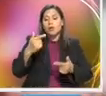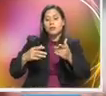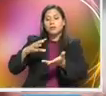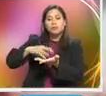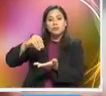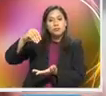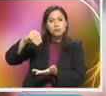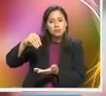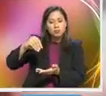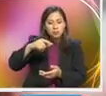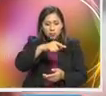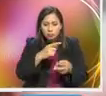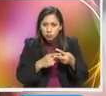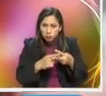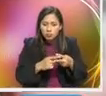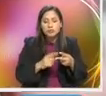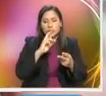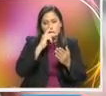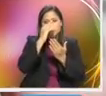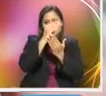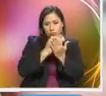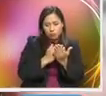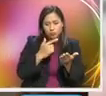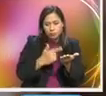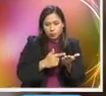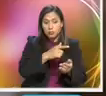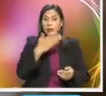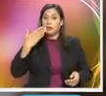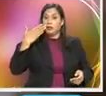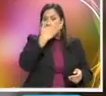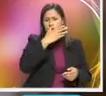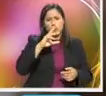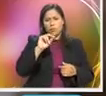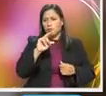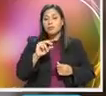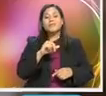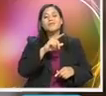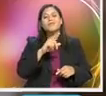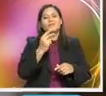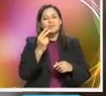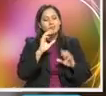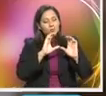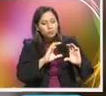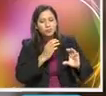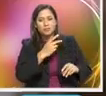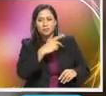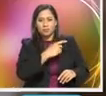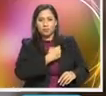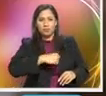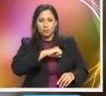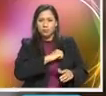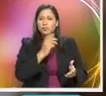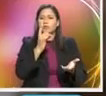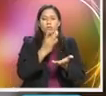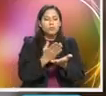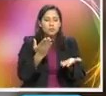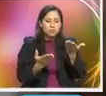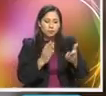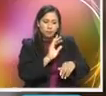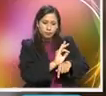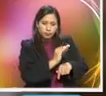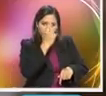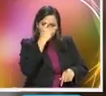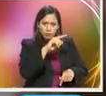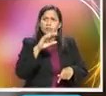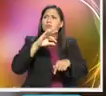de ingesta de calorías. No es privar o poner a dieta al bebé, es darle exactamente lo que necesita, ¿no? ¿Qué especialista es